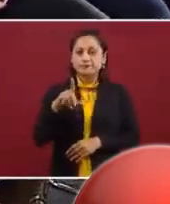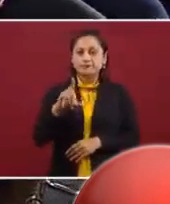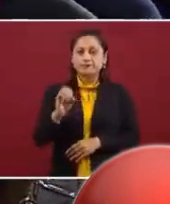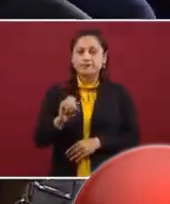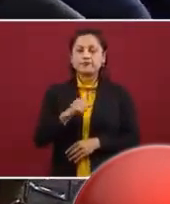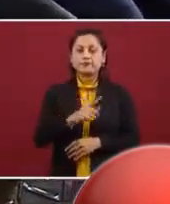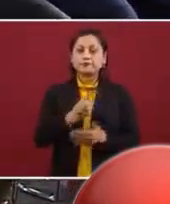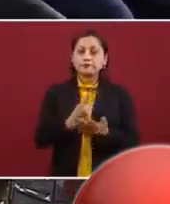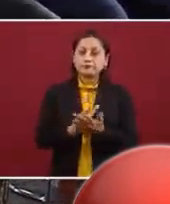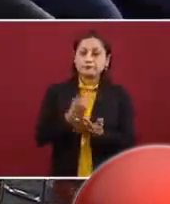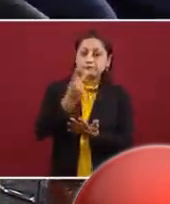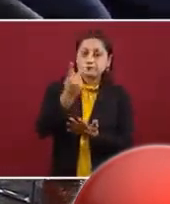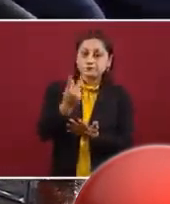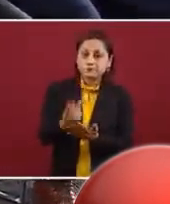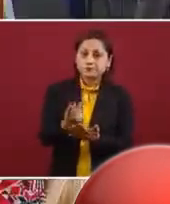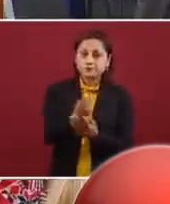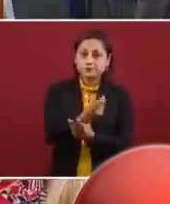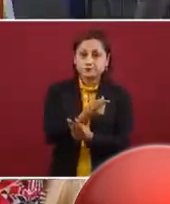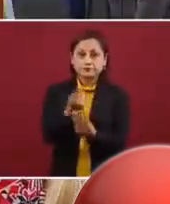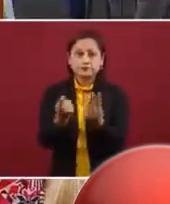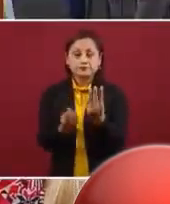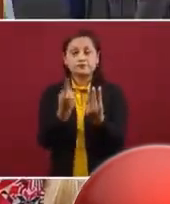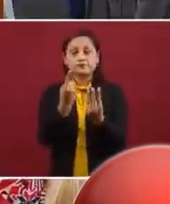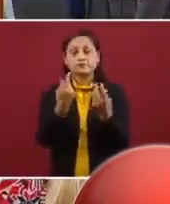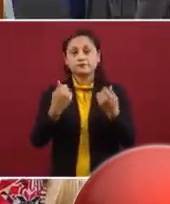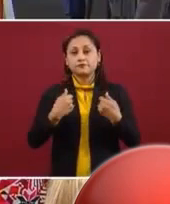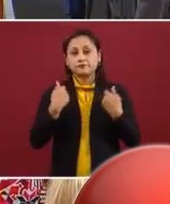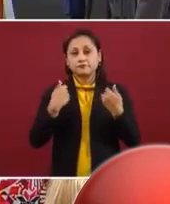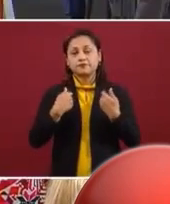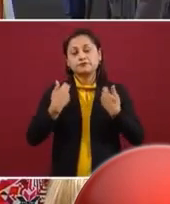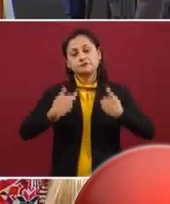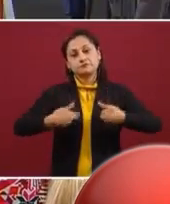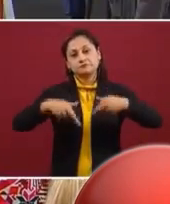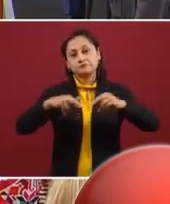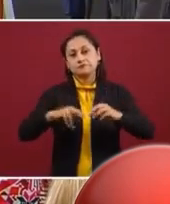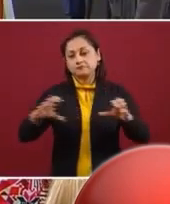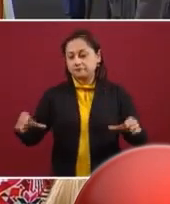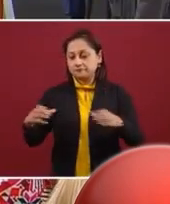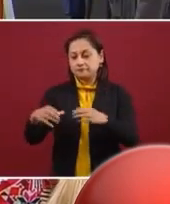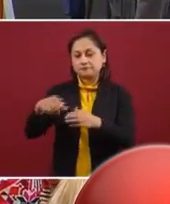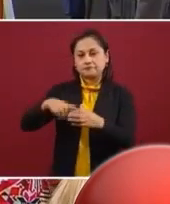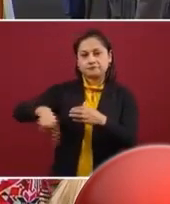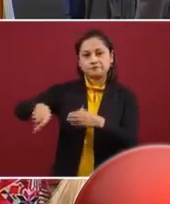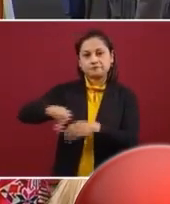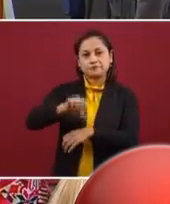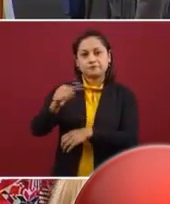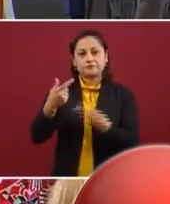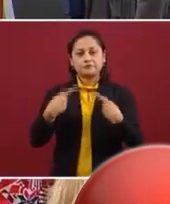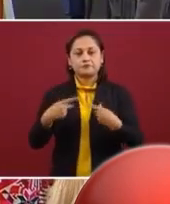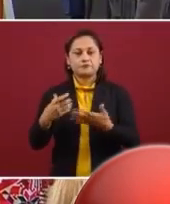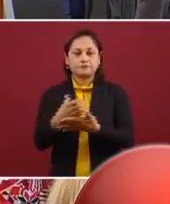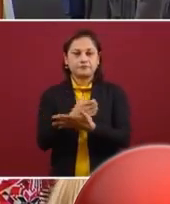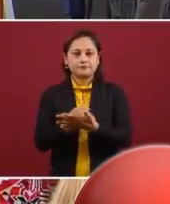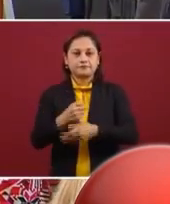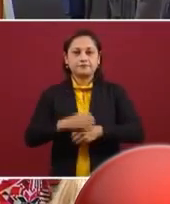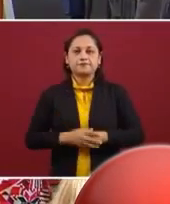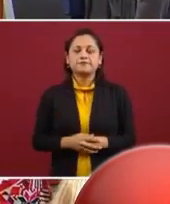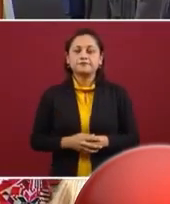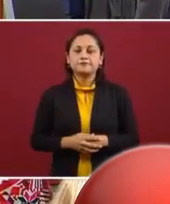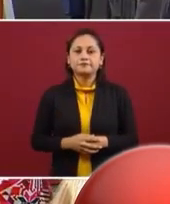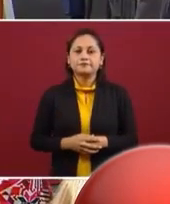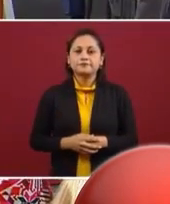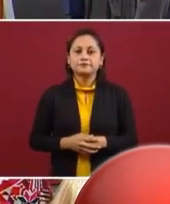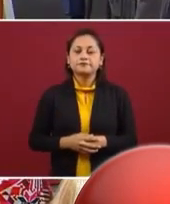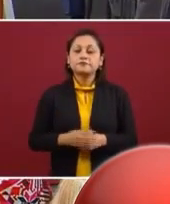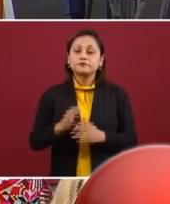los reconocimientos a 3 jóvenes en representación de todos las y los galardonados. Por lo que invitamos a pasar al frente al